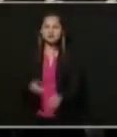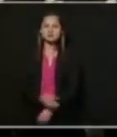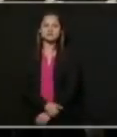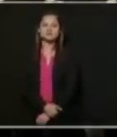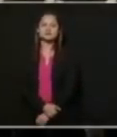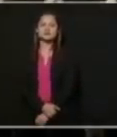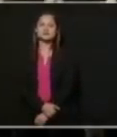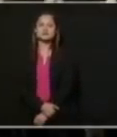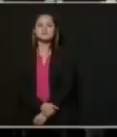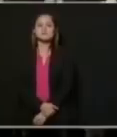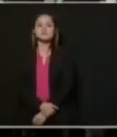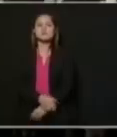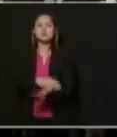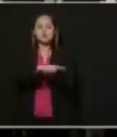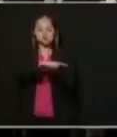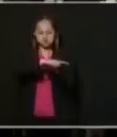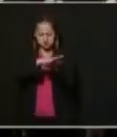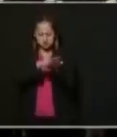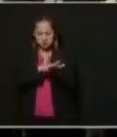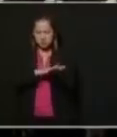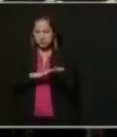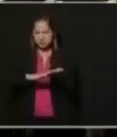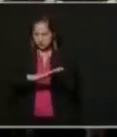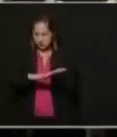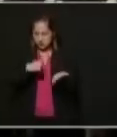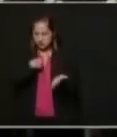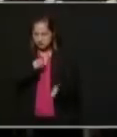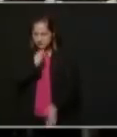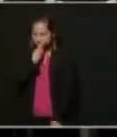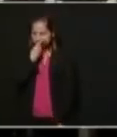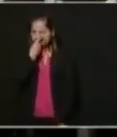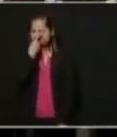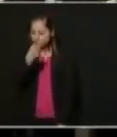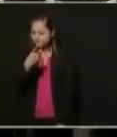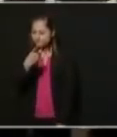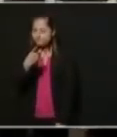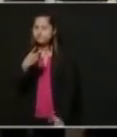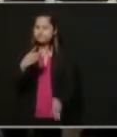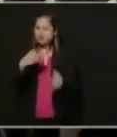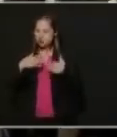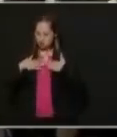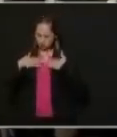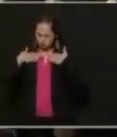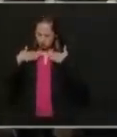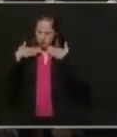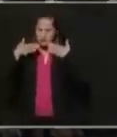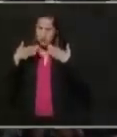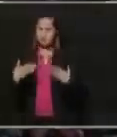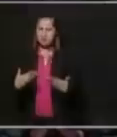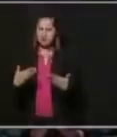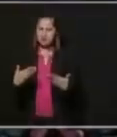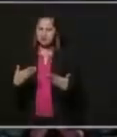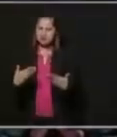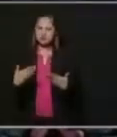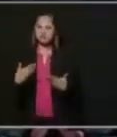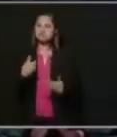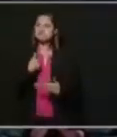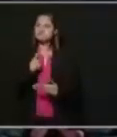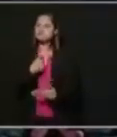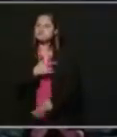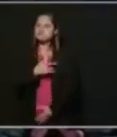Con humildad les digo, tengan confianza, y estoy